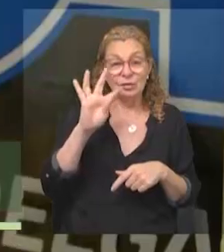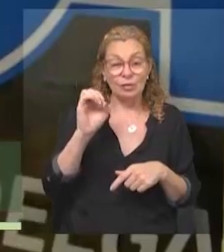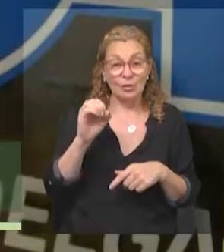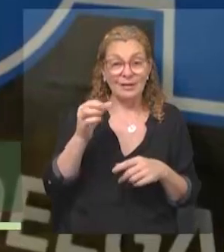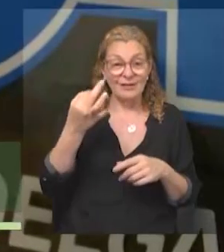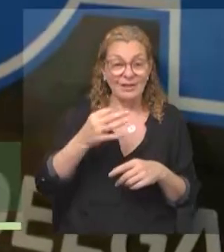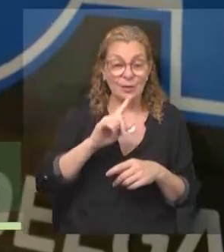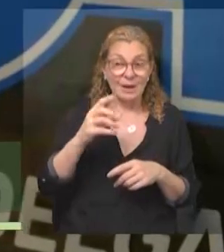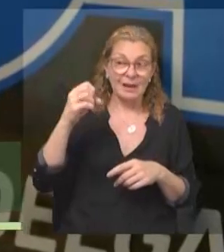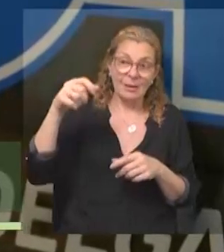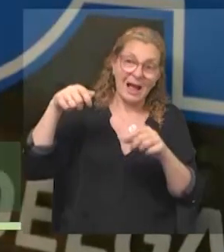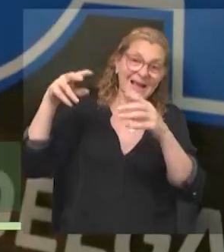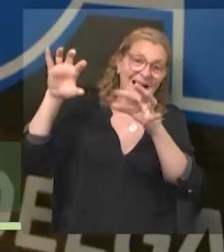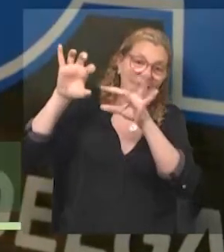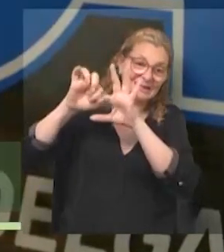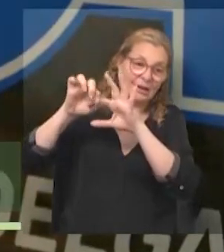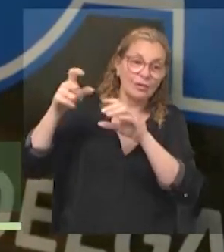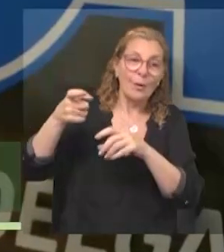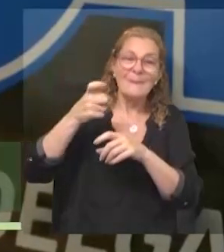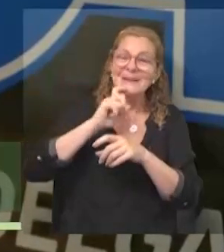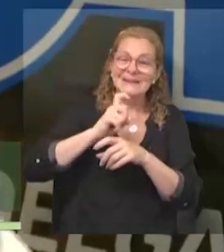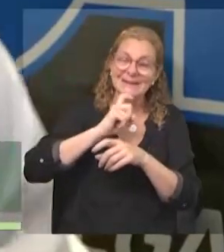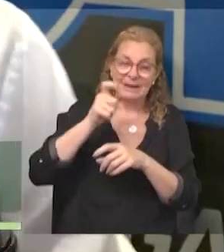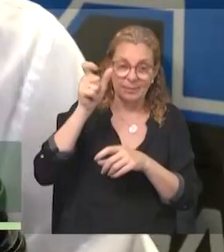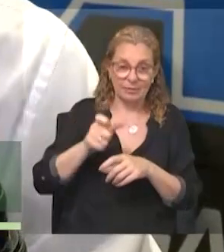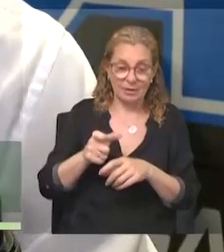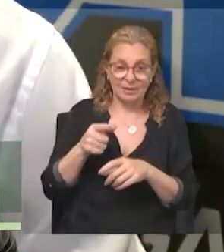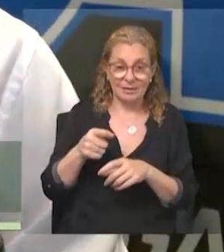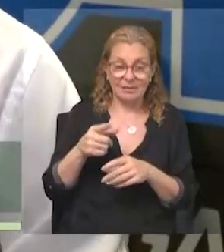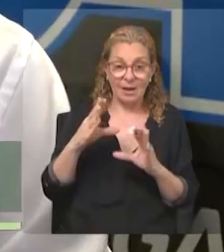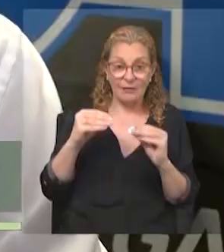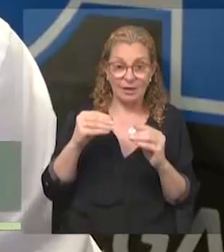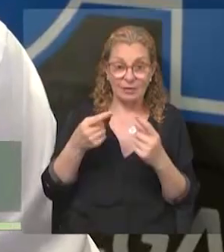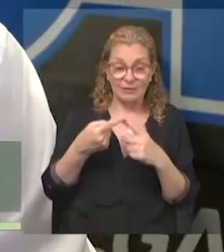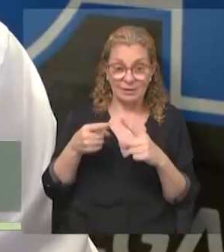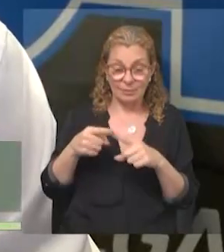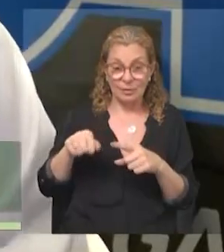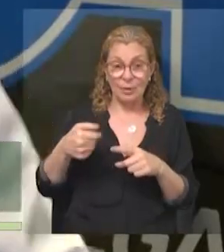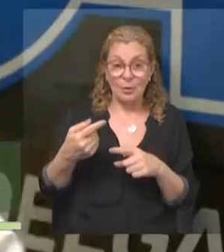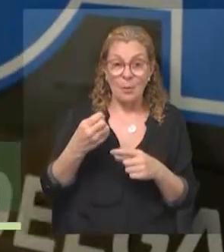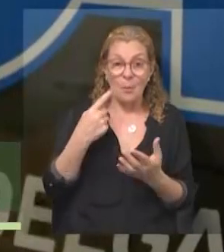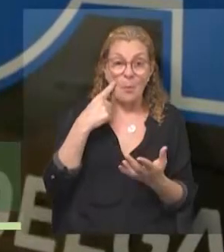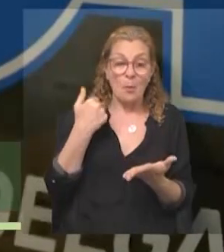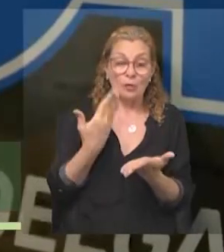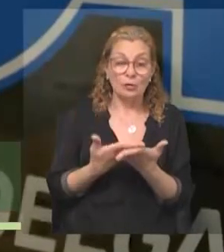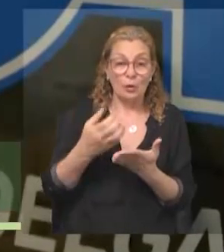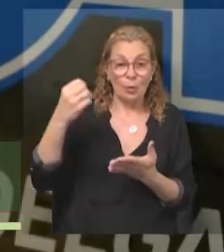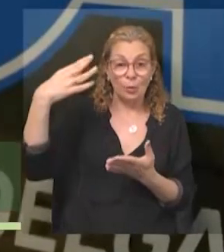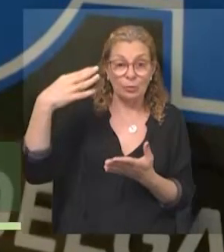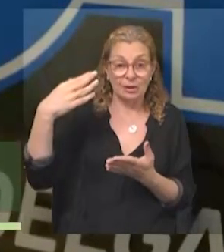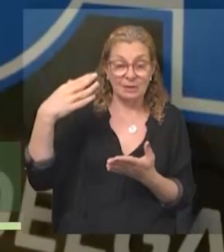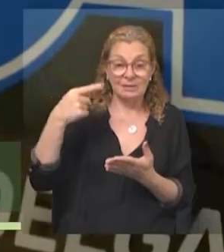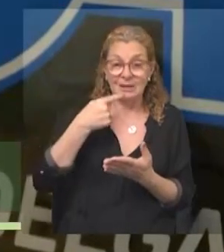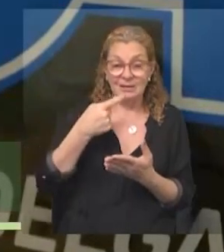realidad no era que estaban colgados y eso fue mentirle a la gente porque est se estaban hablando de casos que después mostró ut donde está el medior y se